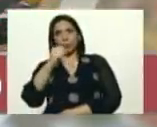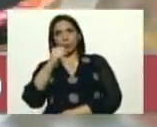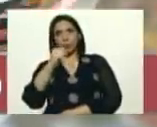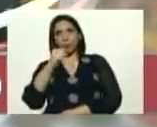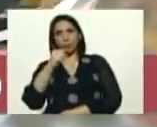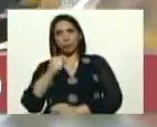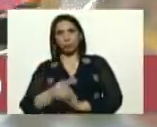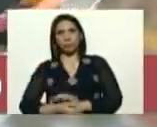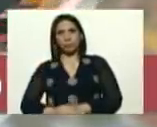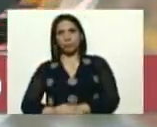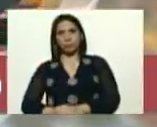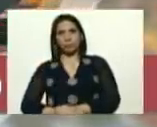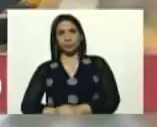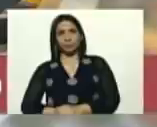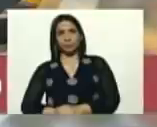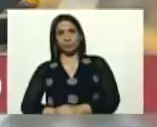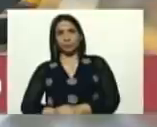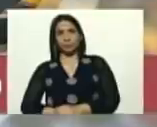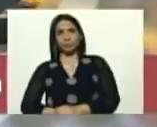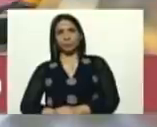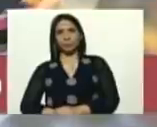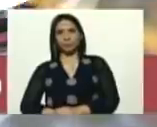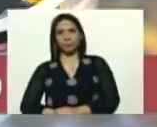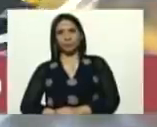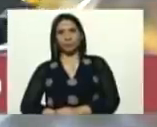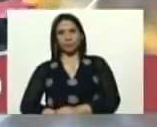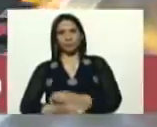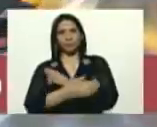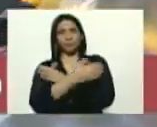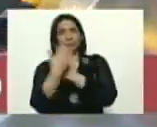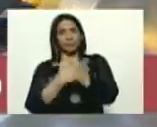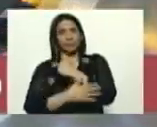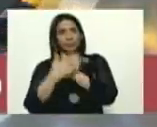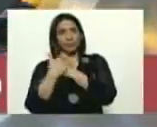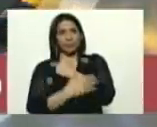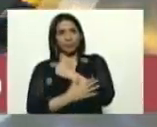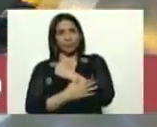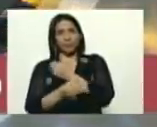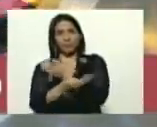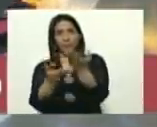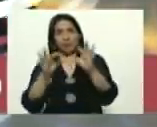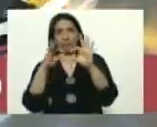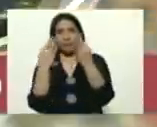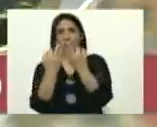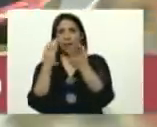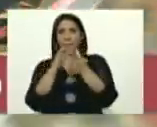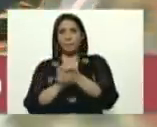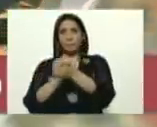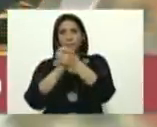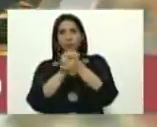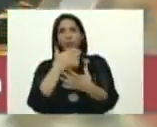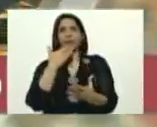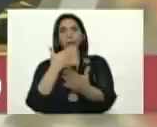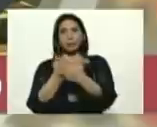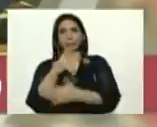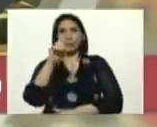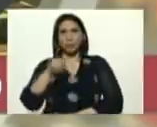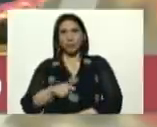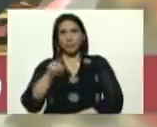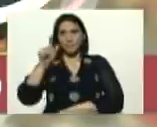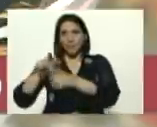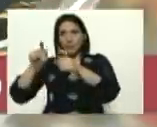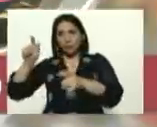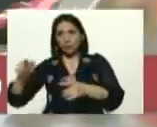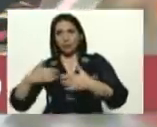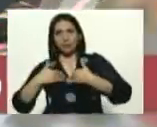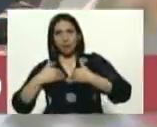extendemos nuestras condolencias a sus familiares, a sus amigos. Agradecemos también al personal de salud